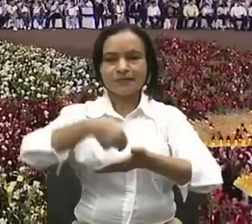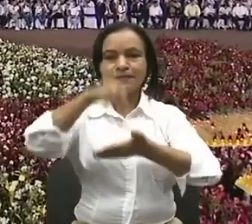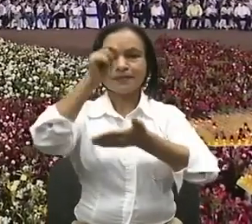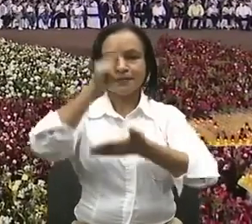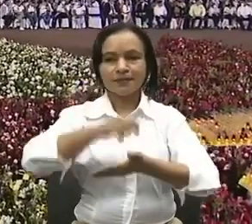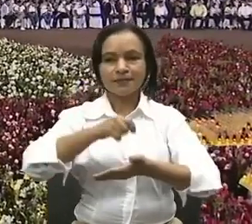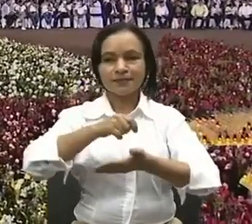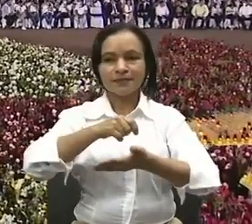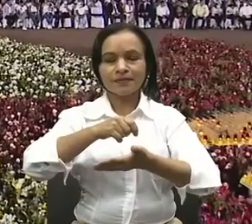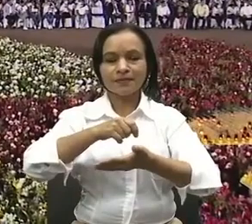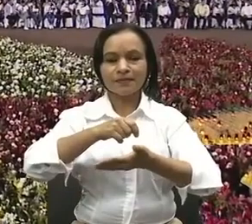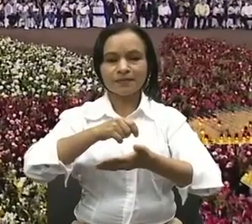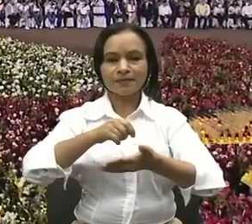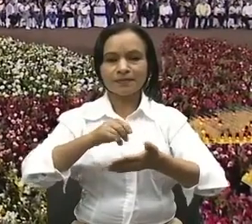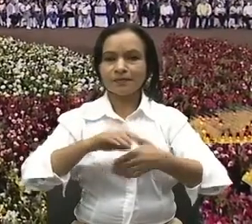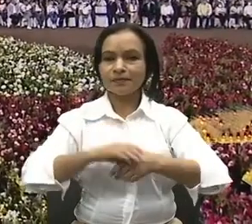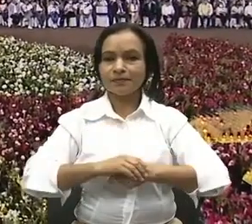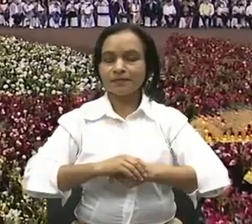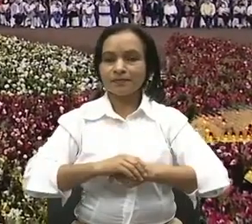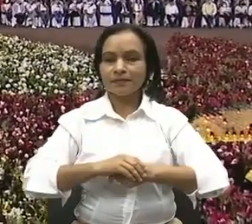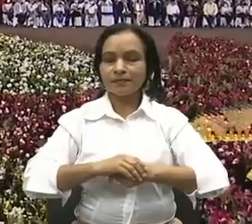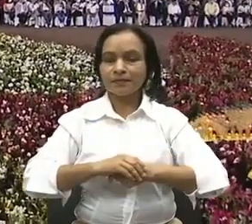hemos firmado